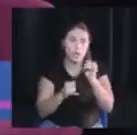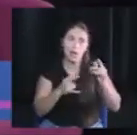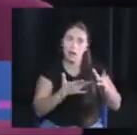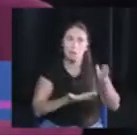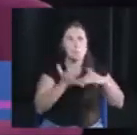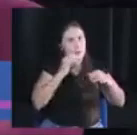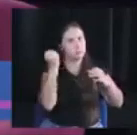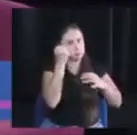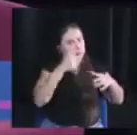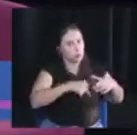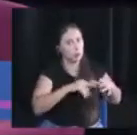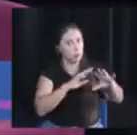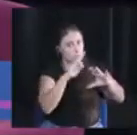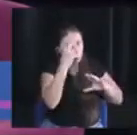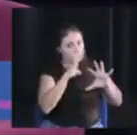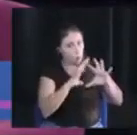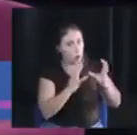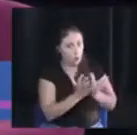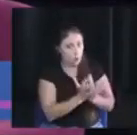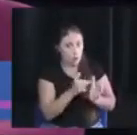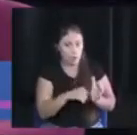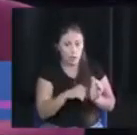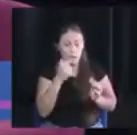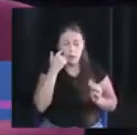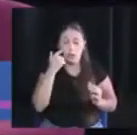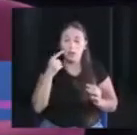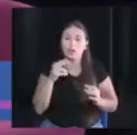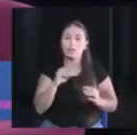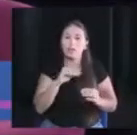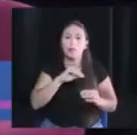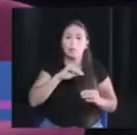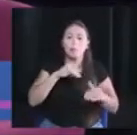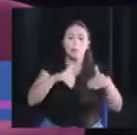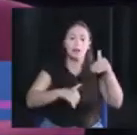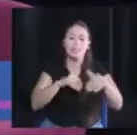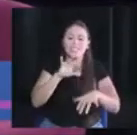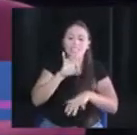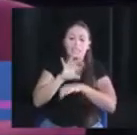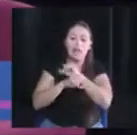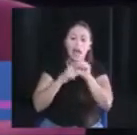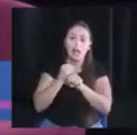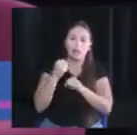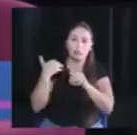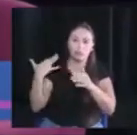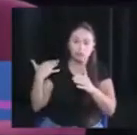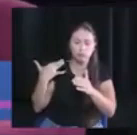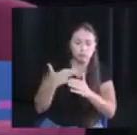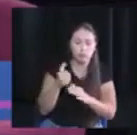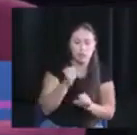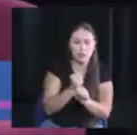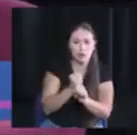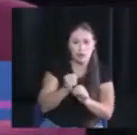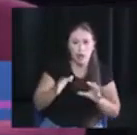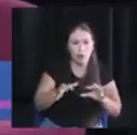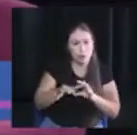eso. ¿Qué hace cuando pierde las elecciones después de 15 años de trayectoria en conjunto muy positiva,